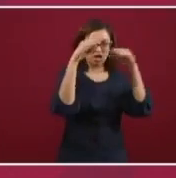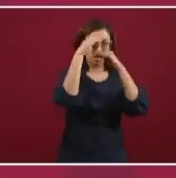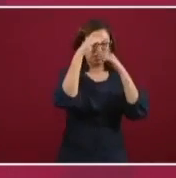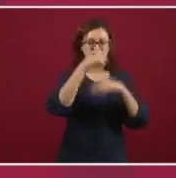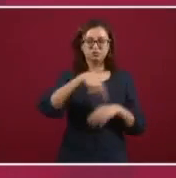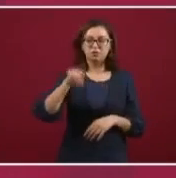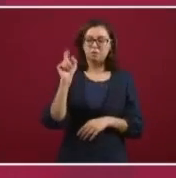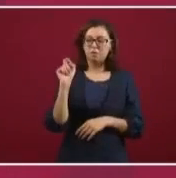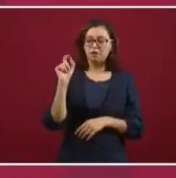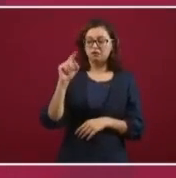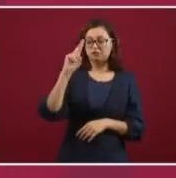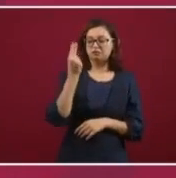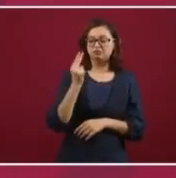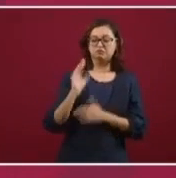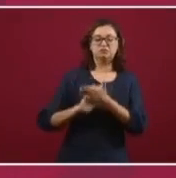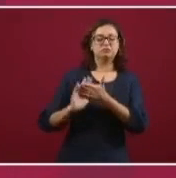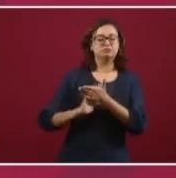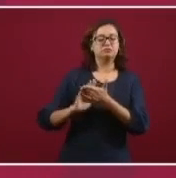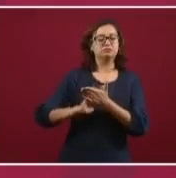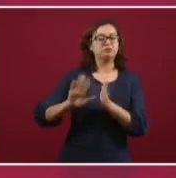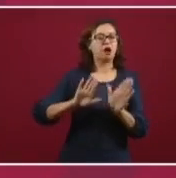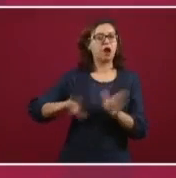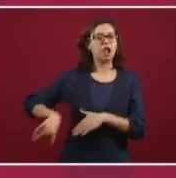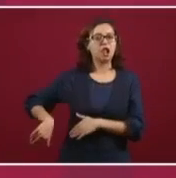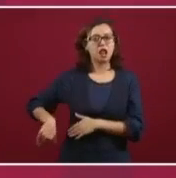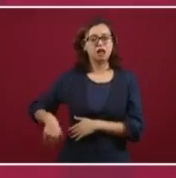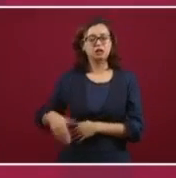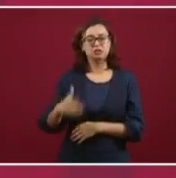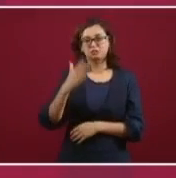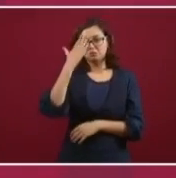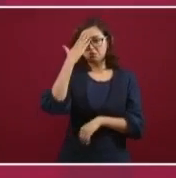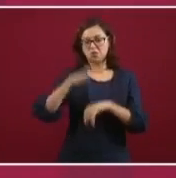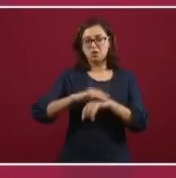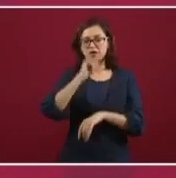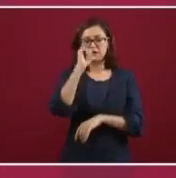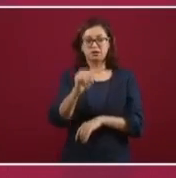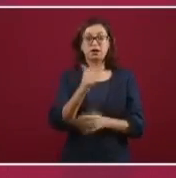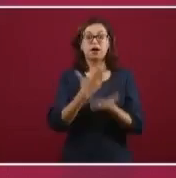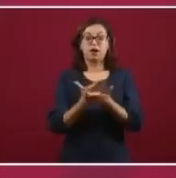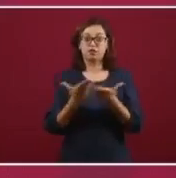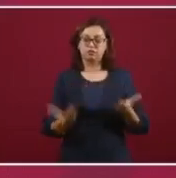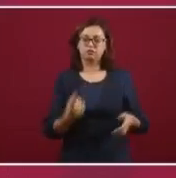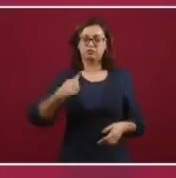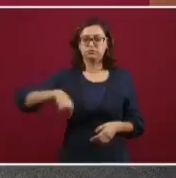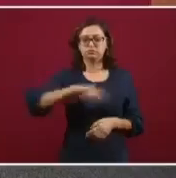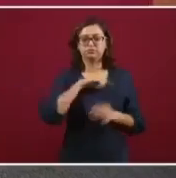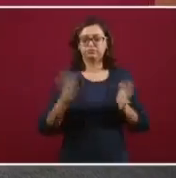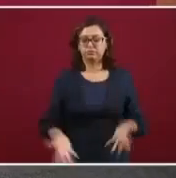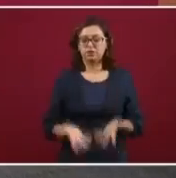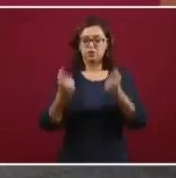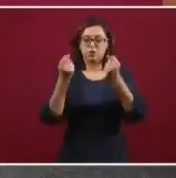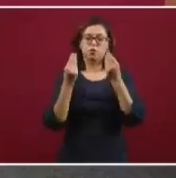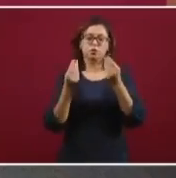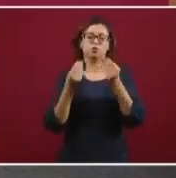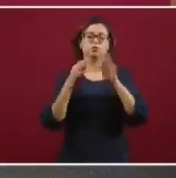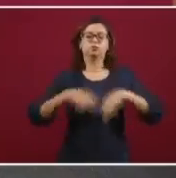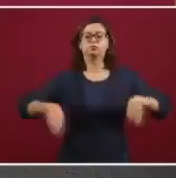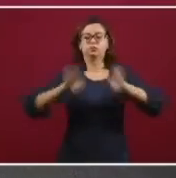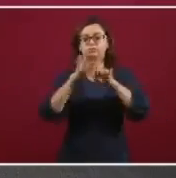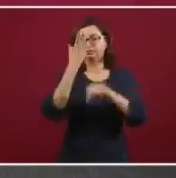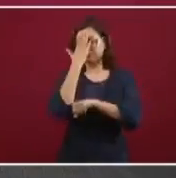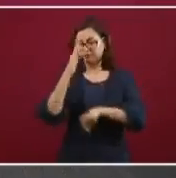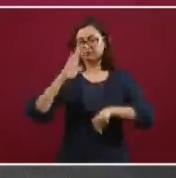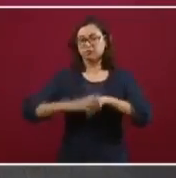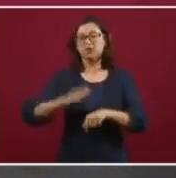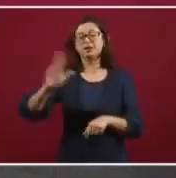conmemoraban estas fechas, y para nosotros son muy importantes. Todo lo que podamos hacer